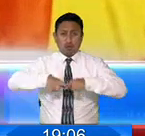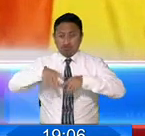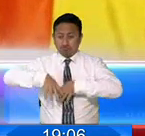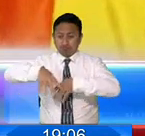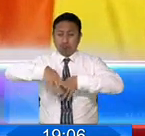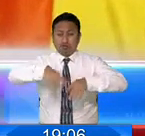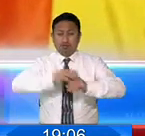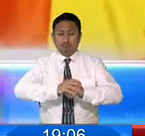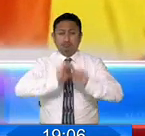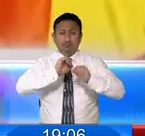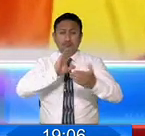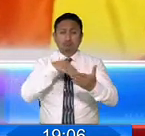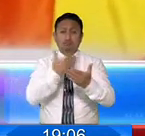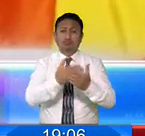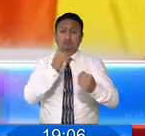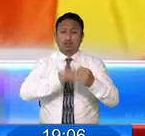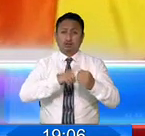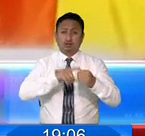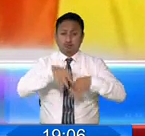a la ciudad de Quito en marcha